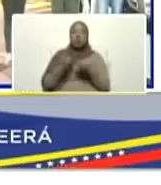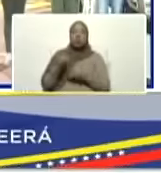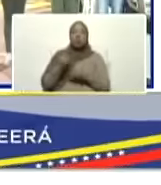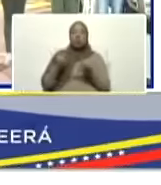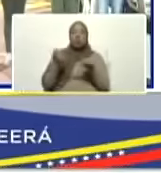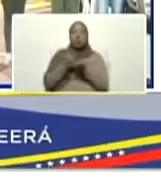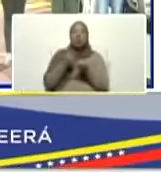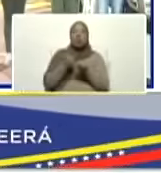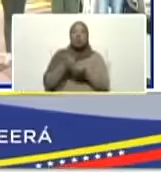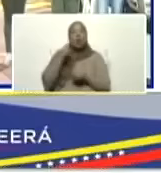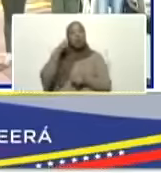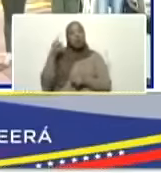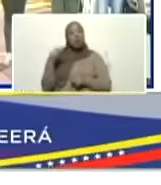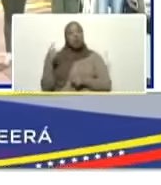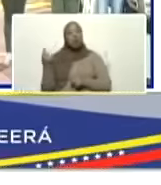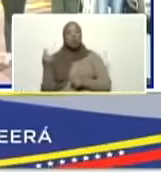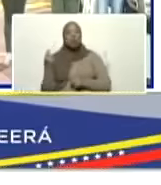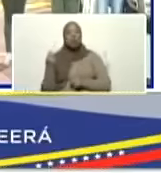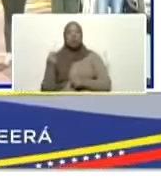en una fase de locura,